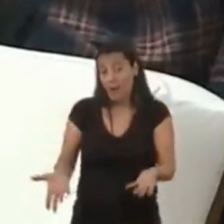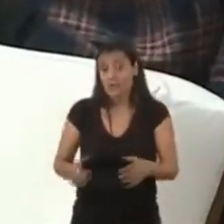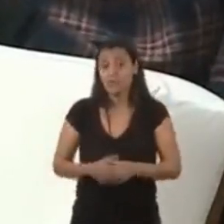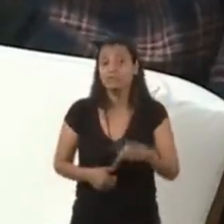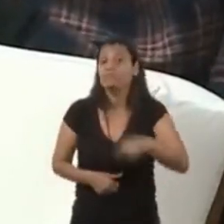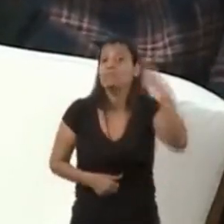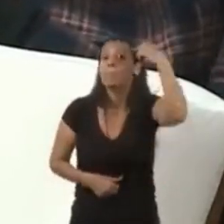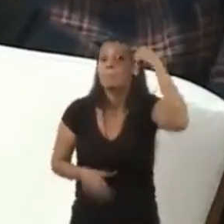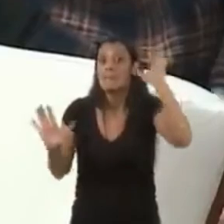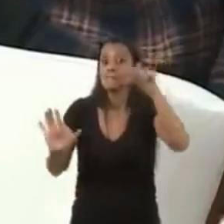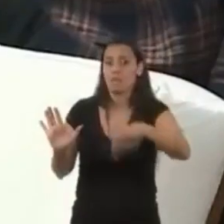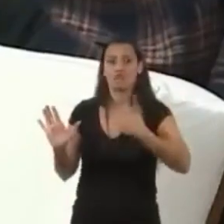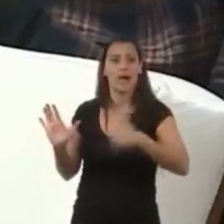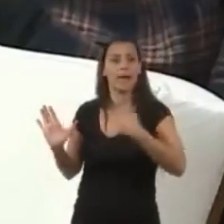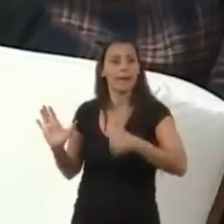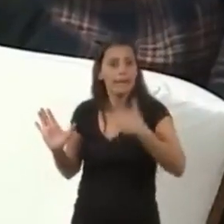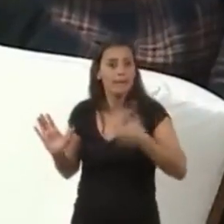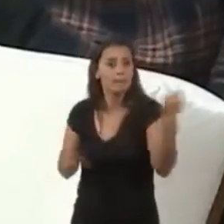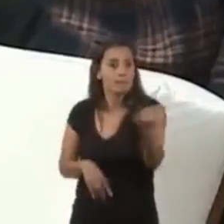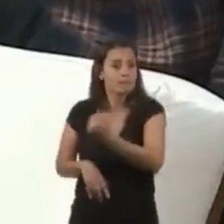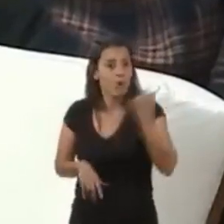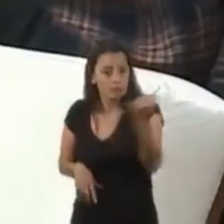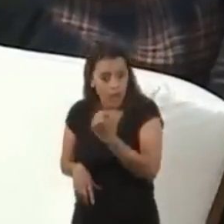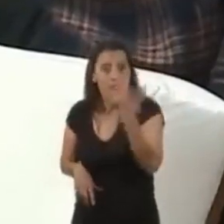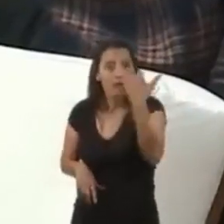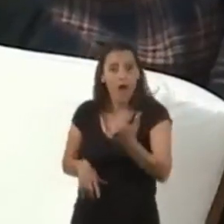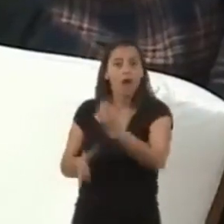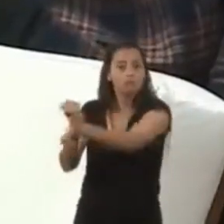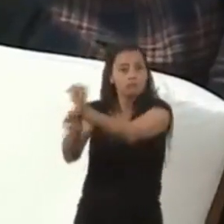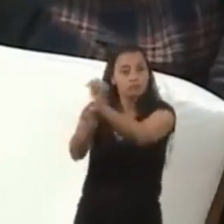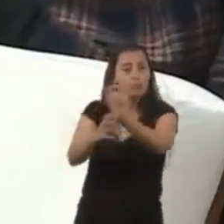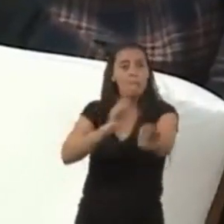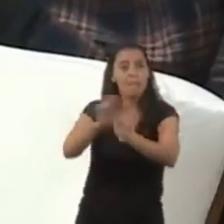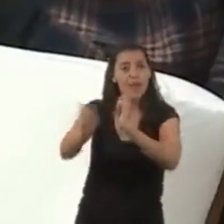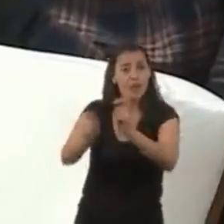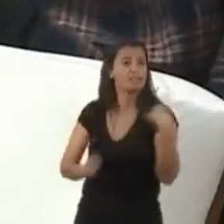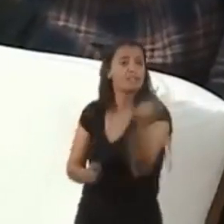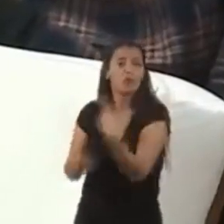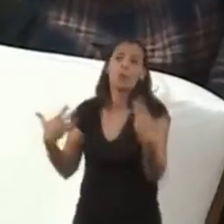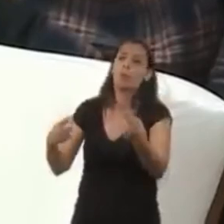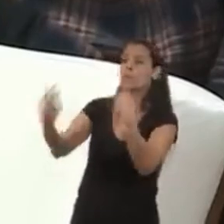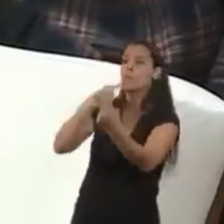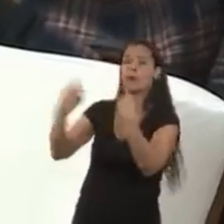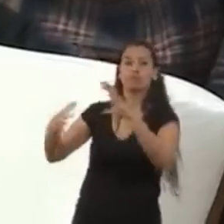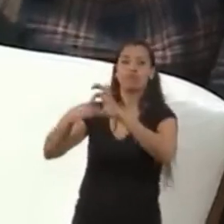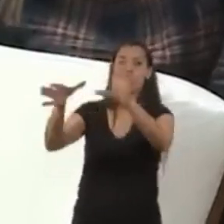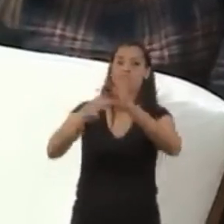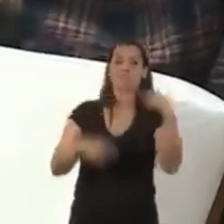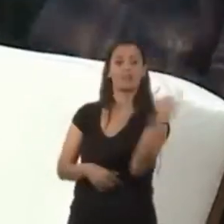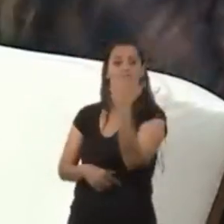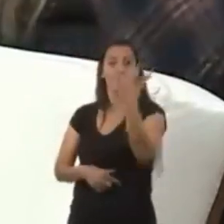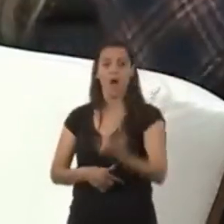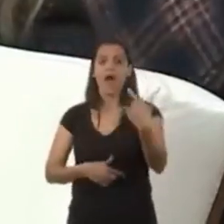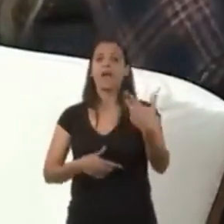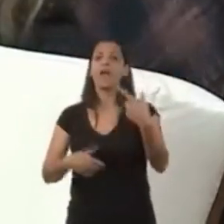consideramos que Argentina es una una tierra con mucho talento periodístico donde se puede preguntar con con libertad de prensa Ayer